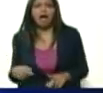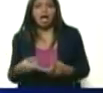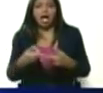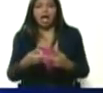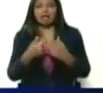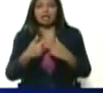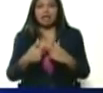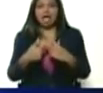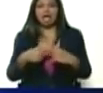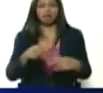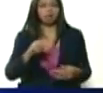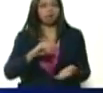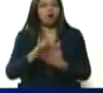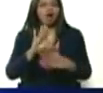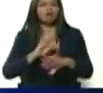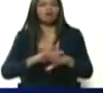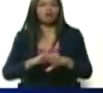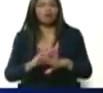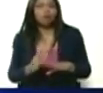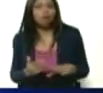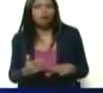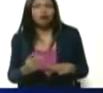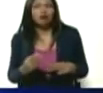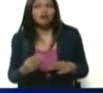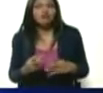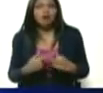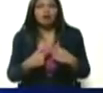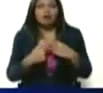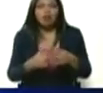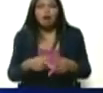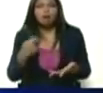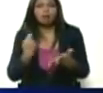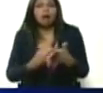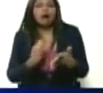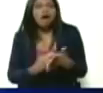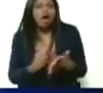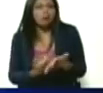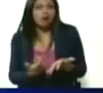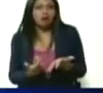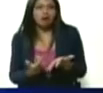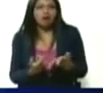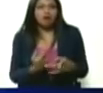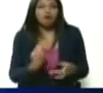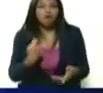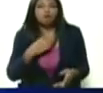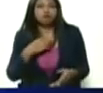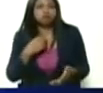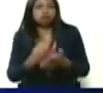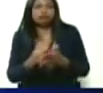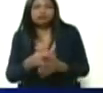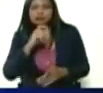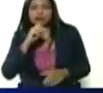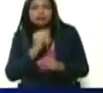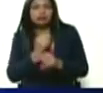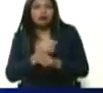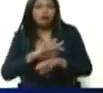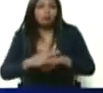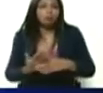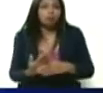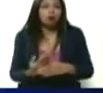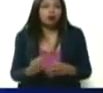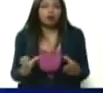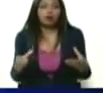sus casas, de sus hogares, donde estaban alquilados, los echaron a la calle. Y ustedes vieron cómo, bueno, se vinieron a